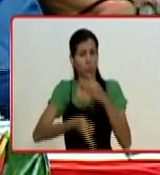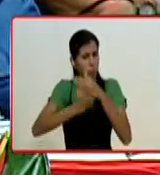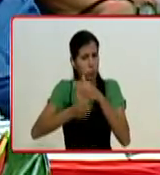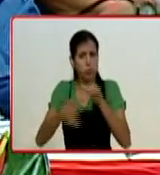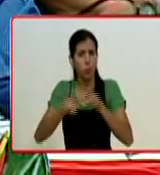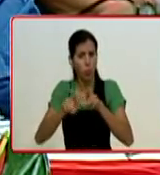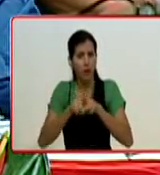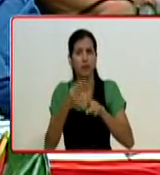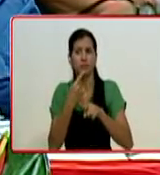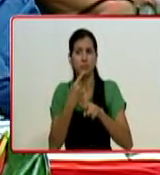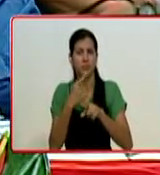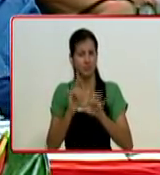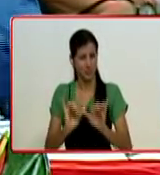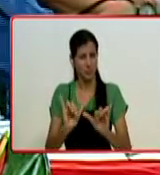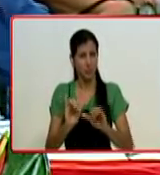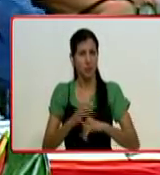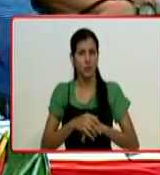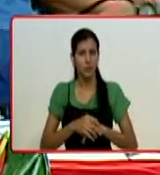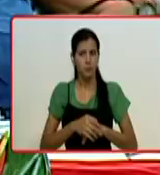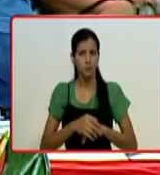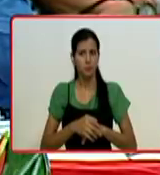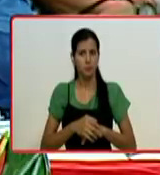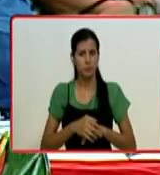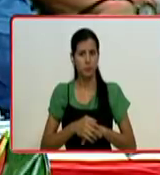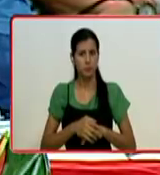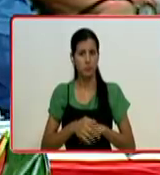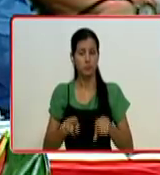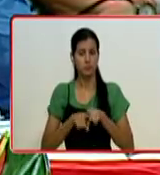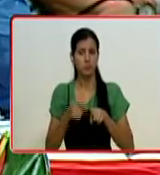digo, la marcha, gobernar